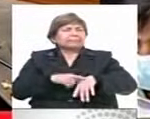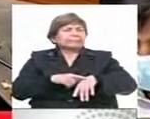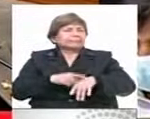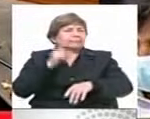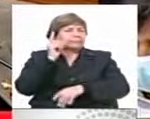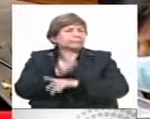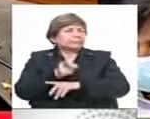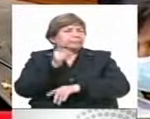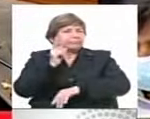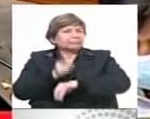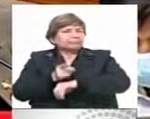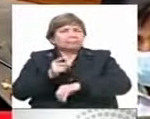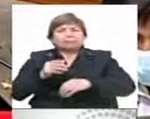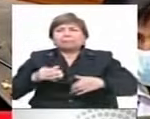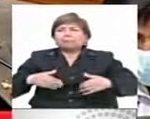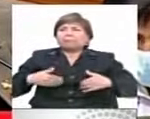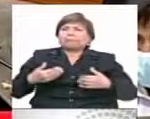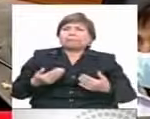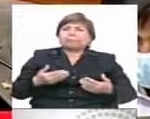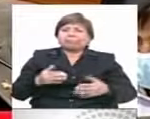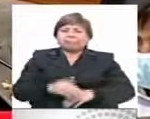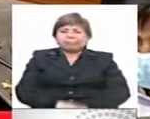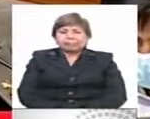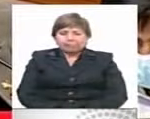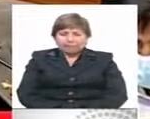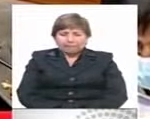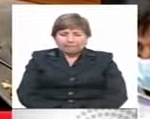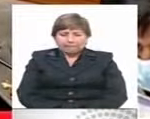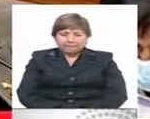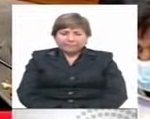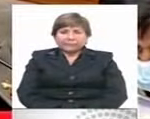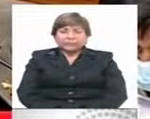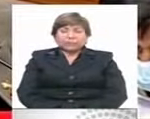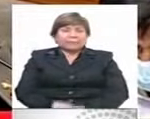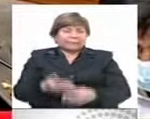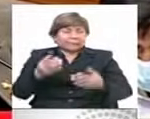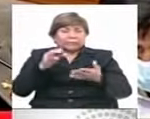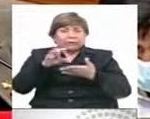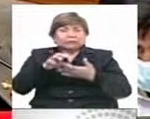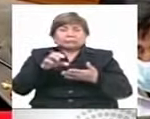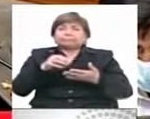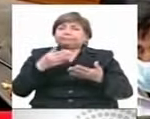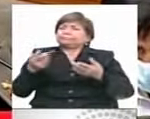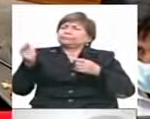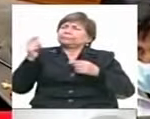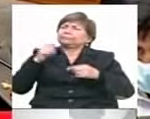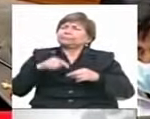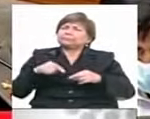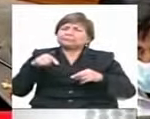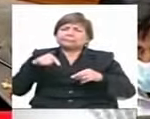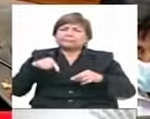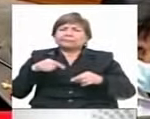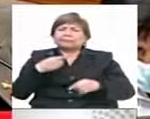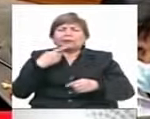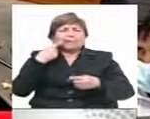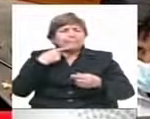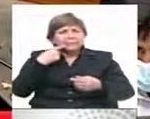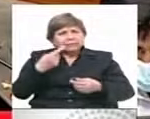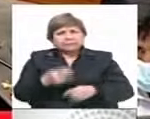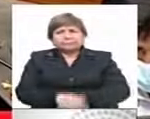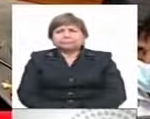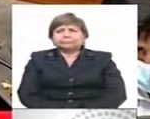dictadura que se ha podido redactar? El pueblo ha venido esta vez para